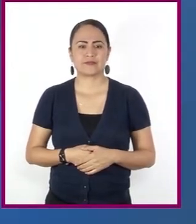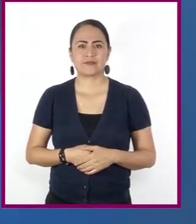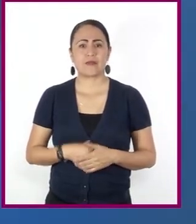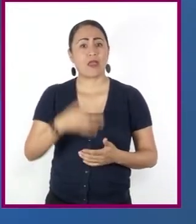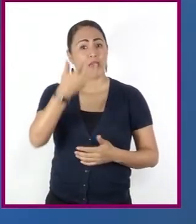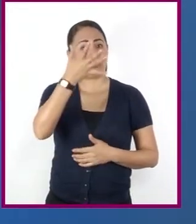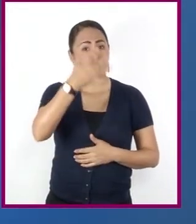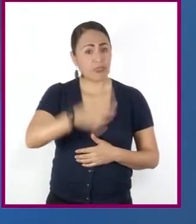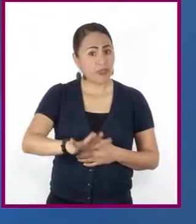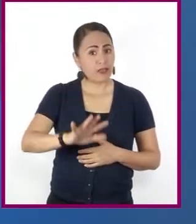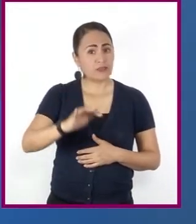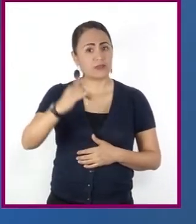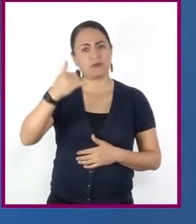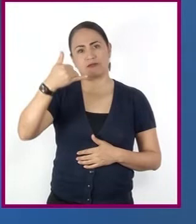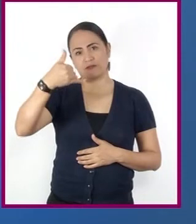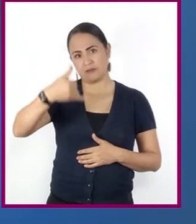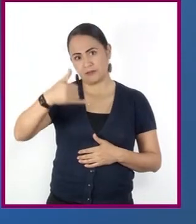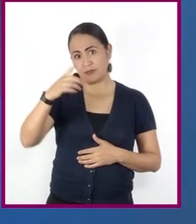10 yardas.